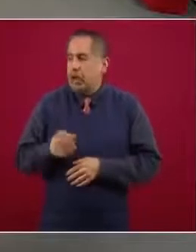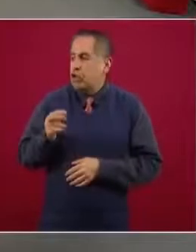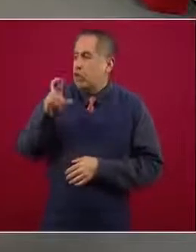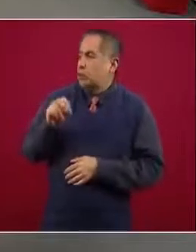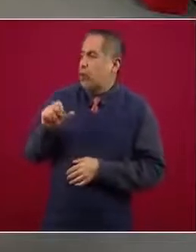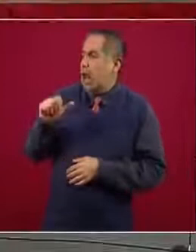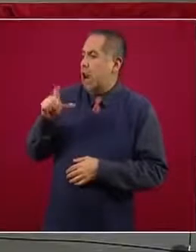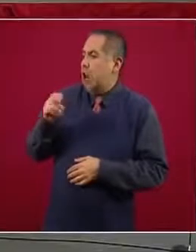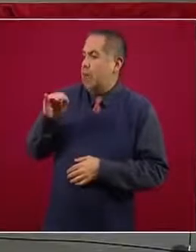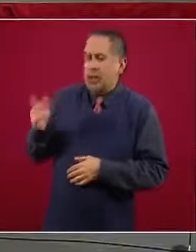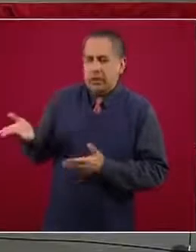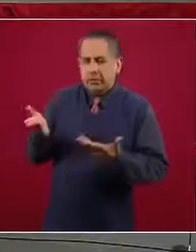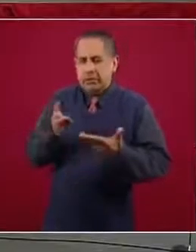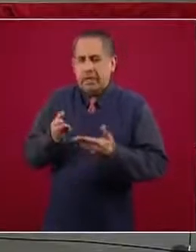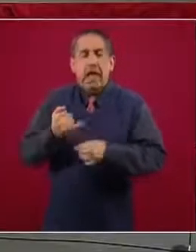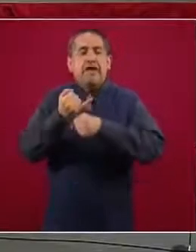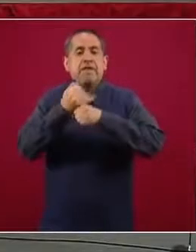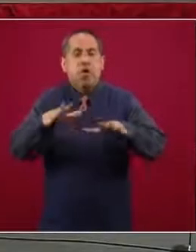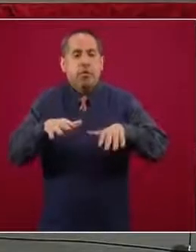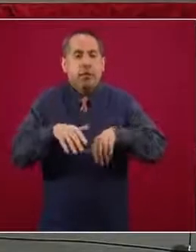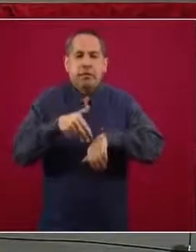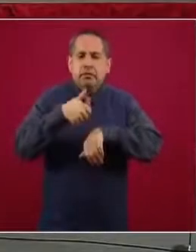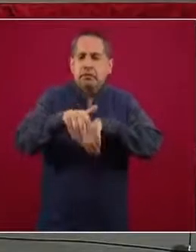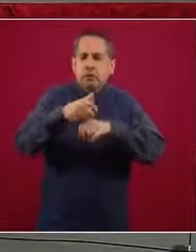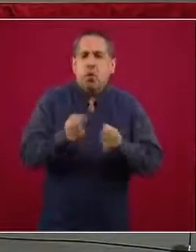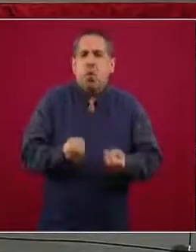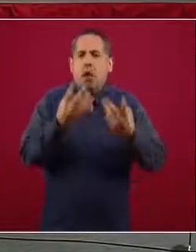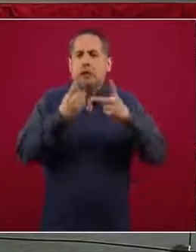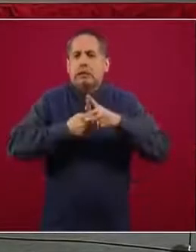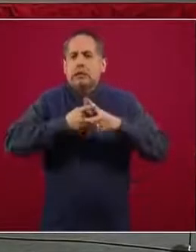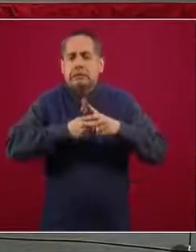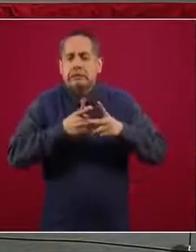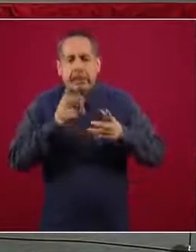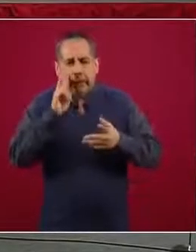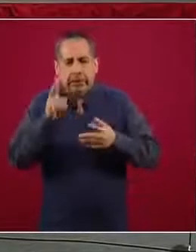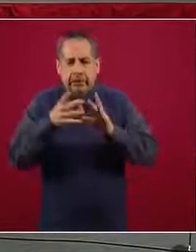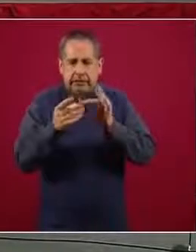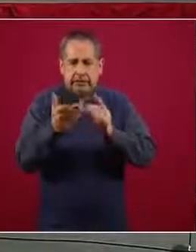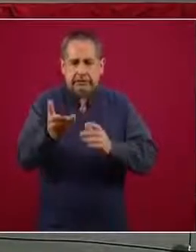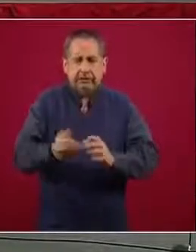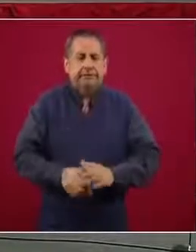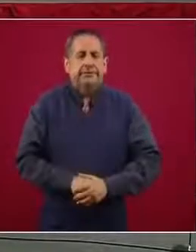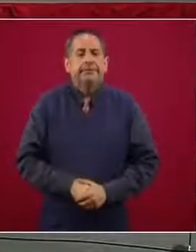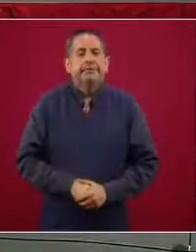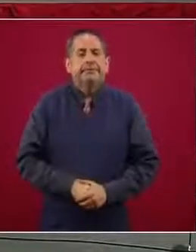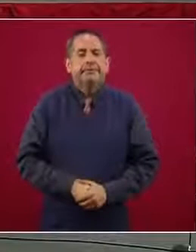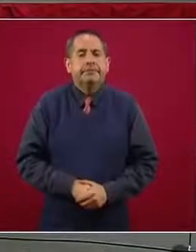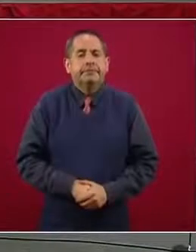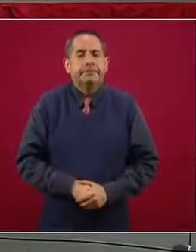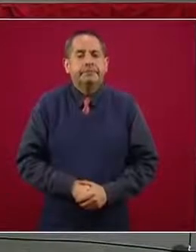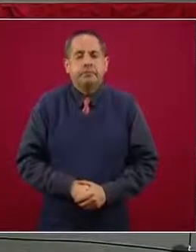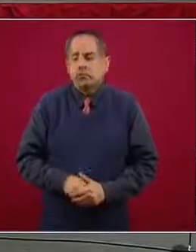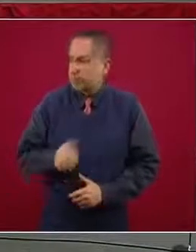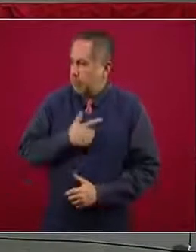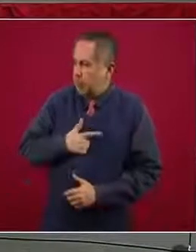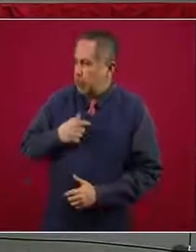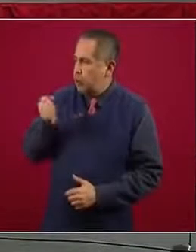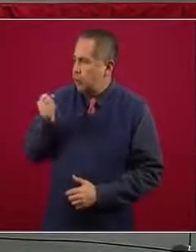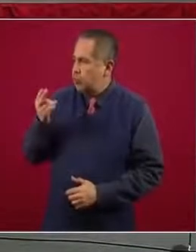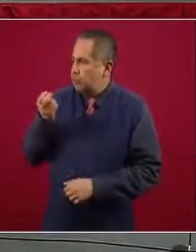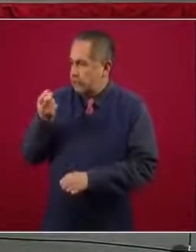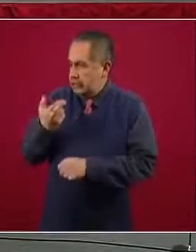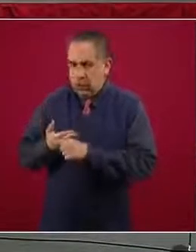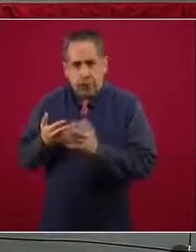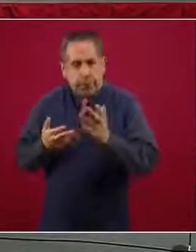si nos puede presentar el informe técnico y luego damos curso al otro. Bienvenido. Con mucho gusto, señor subsecretario. Muy